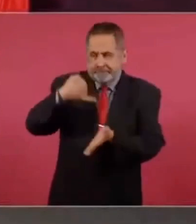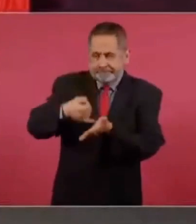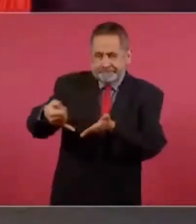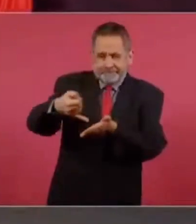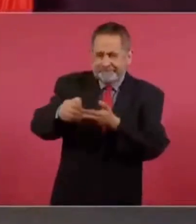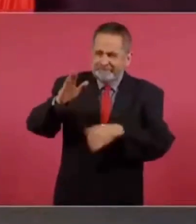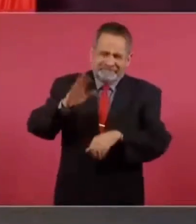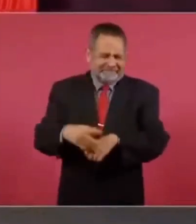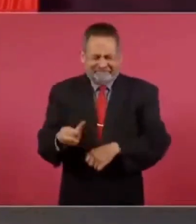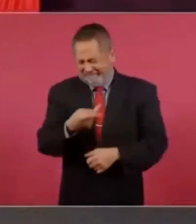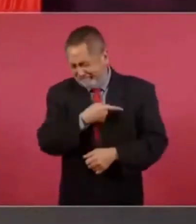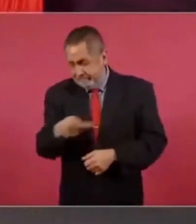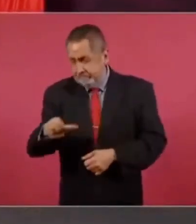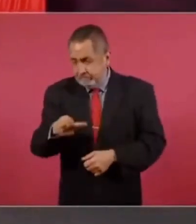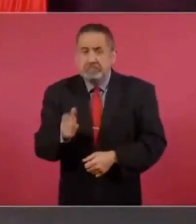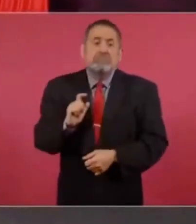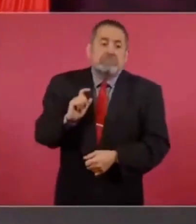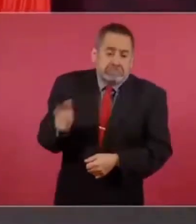pobres,